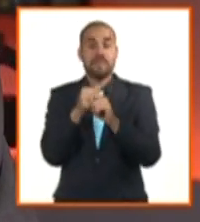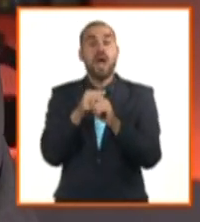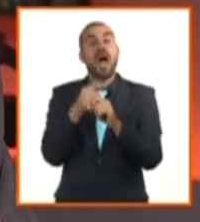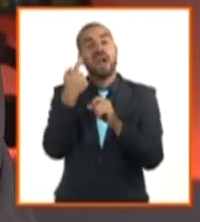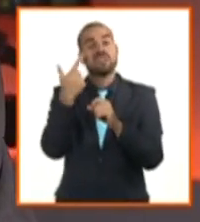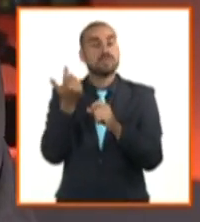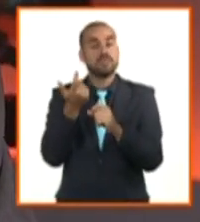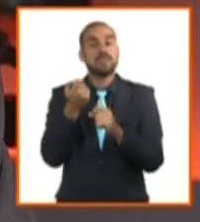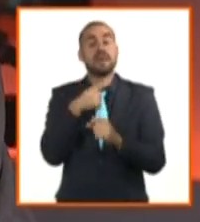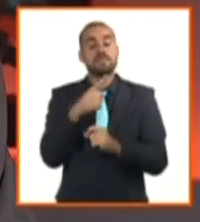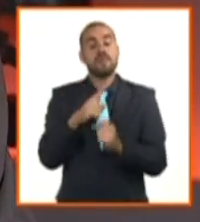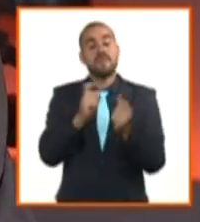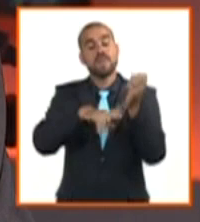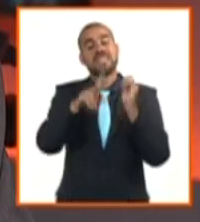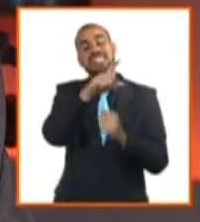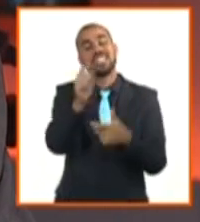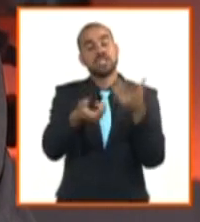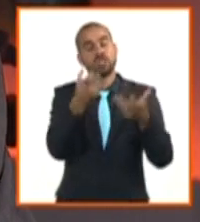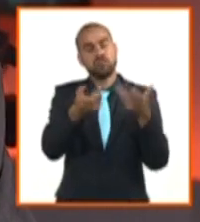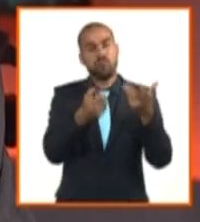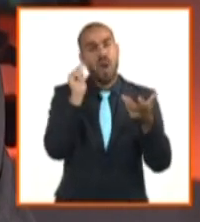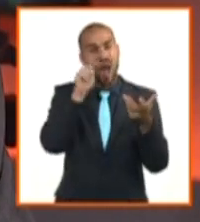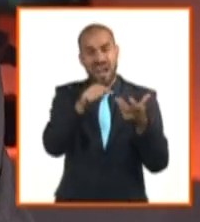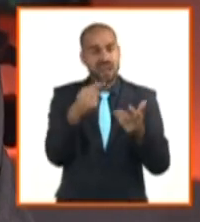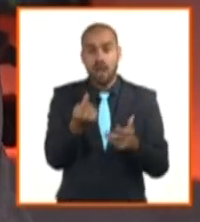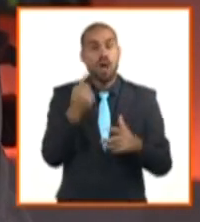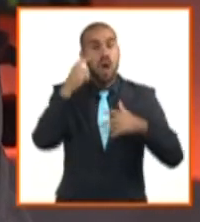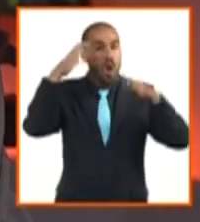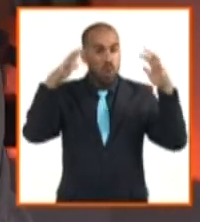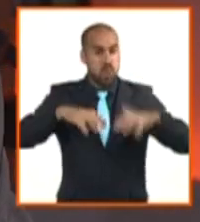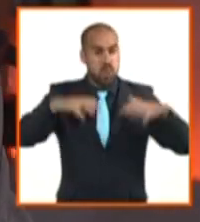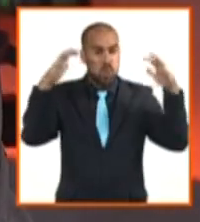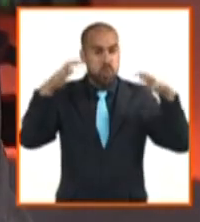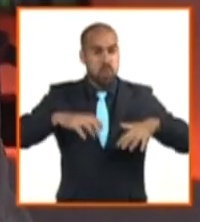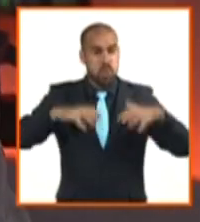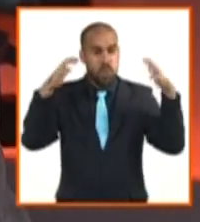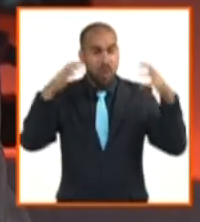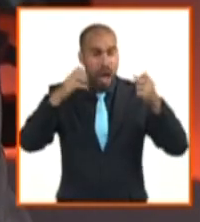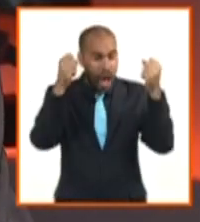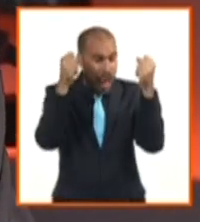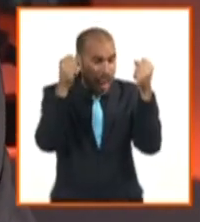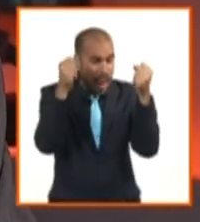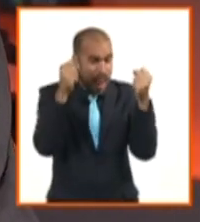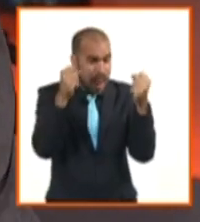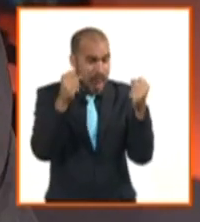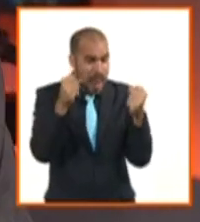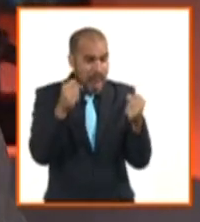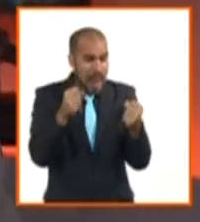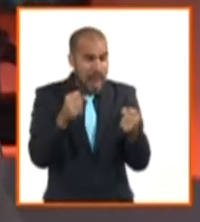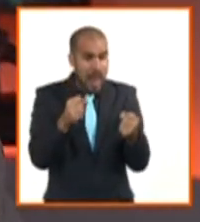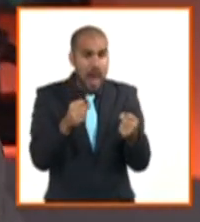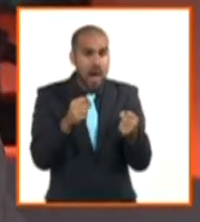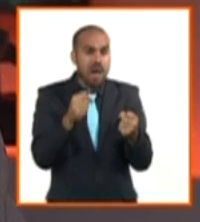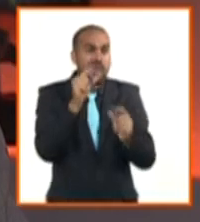cienfuegos cayeron 800 75 milímetros 16 muertos y más a la derecha todavía